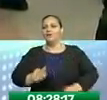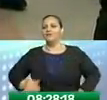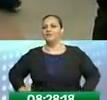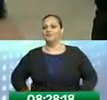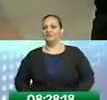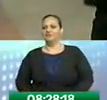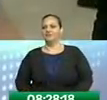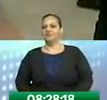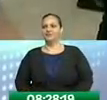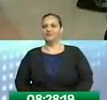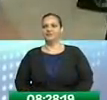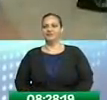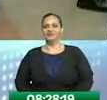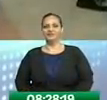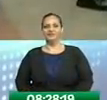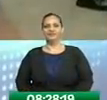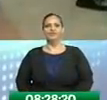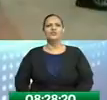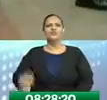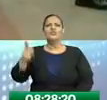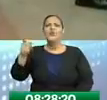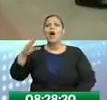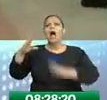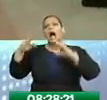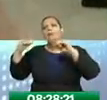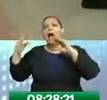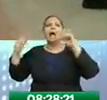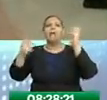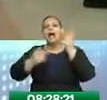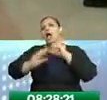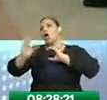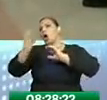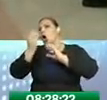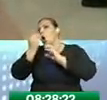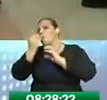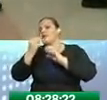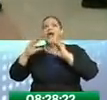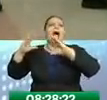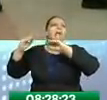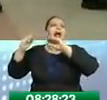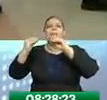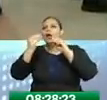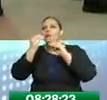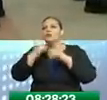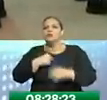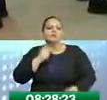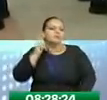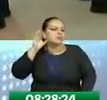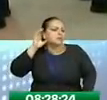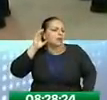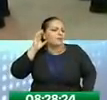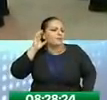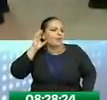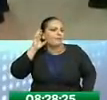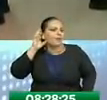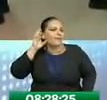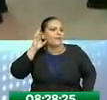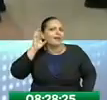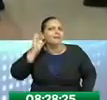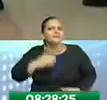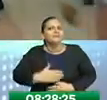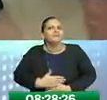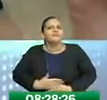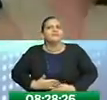Oigan, tantos platos que ustedes mencionan, ya está abriendo el apetito en este, ah, esta mañana. Muy bien. Ya